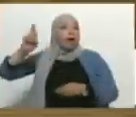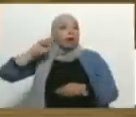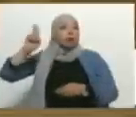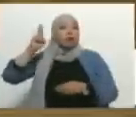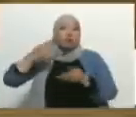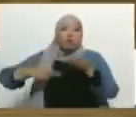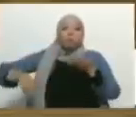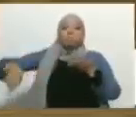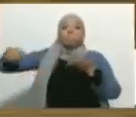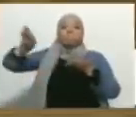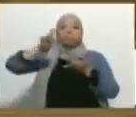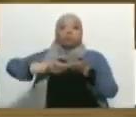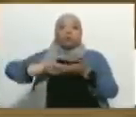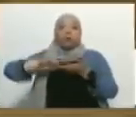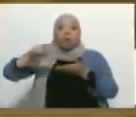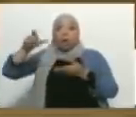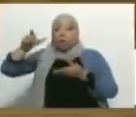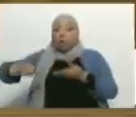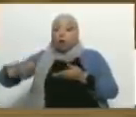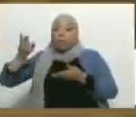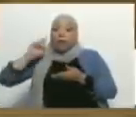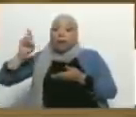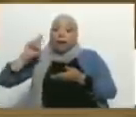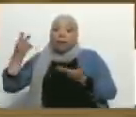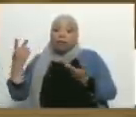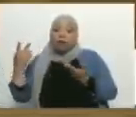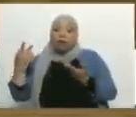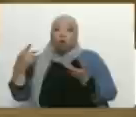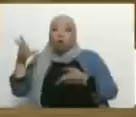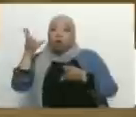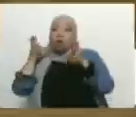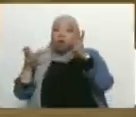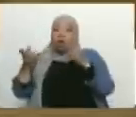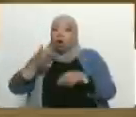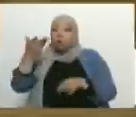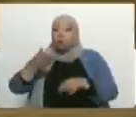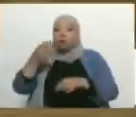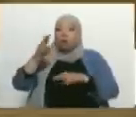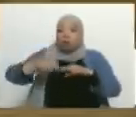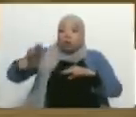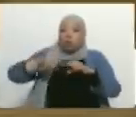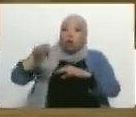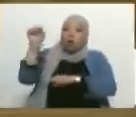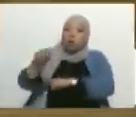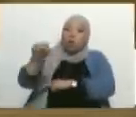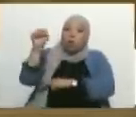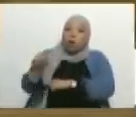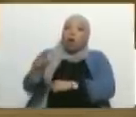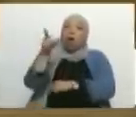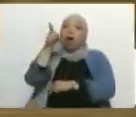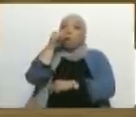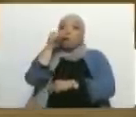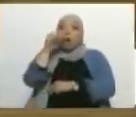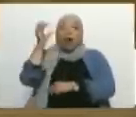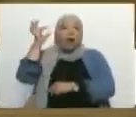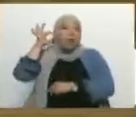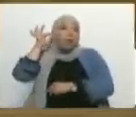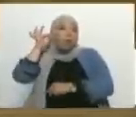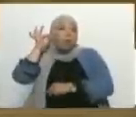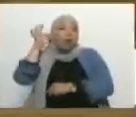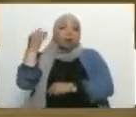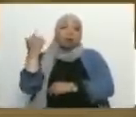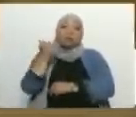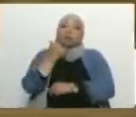repetidas oportunidades, no solamente hablar en este caso de los niños autistas, sino de mujeres y de hombres.